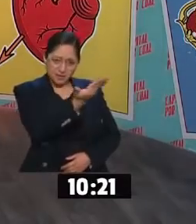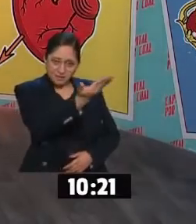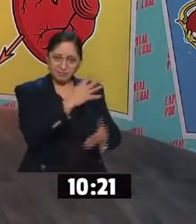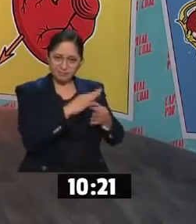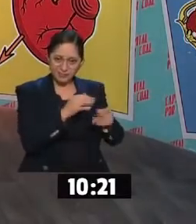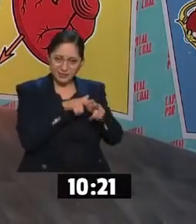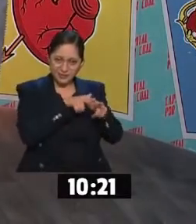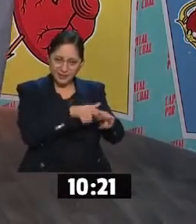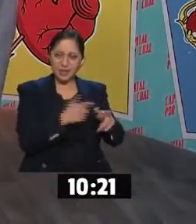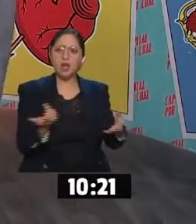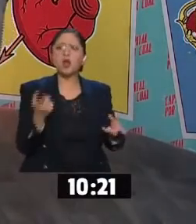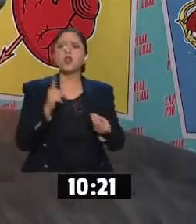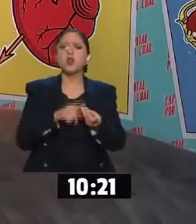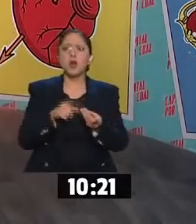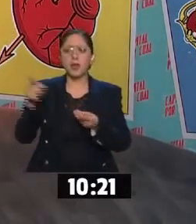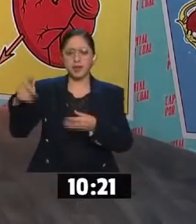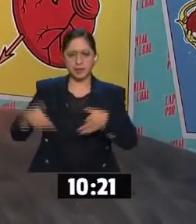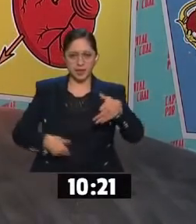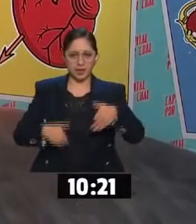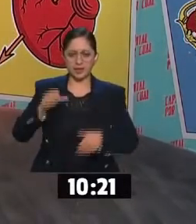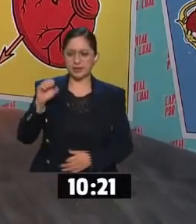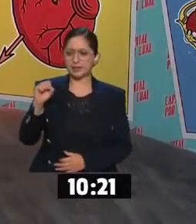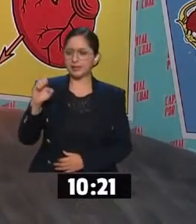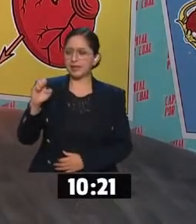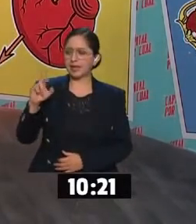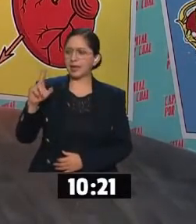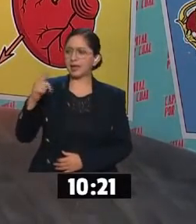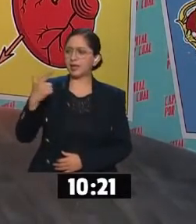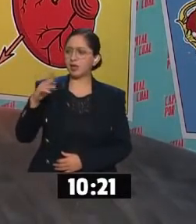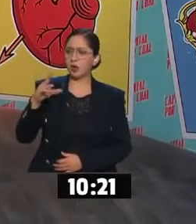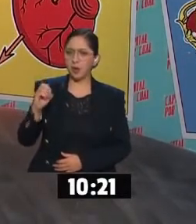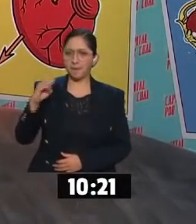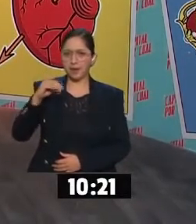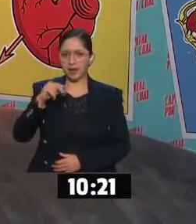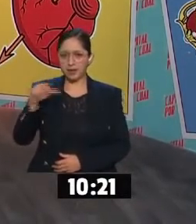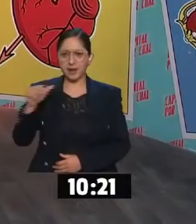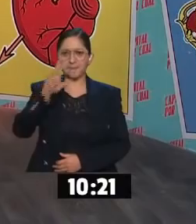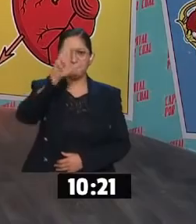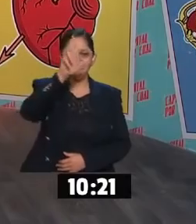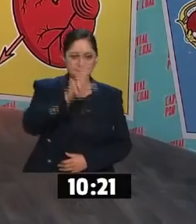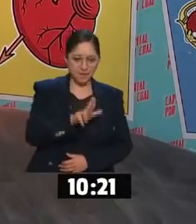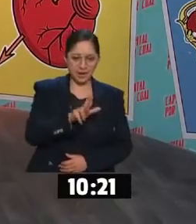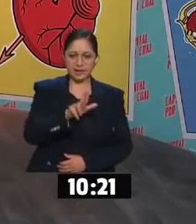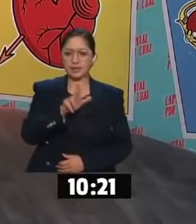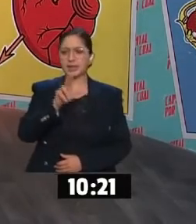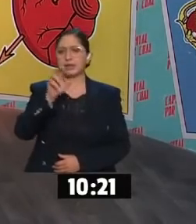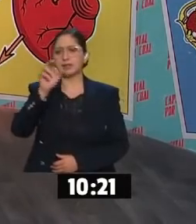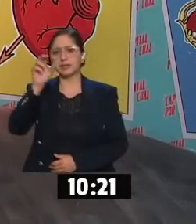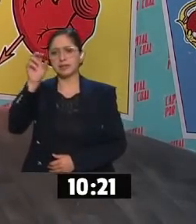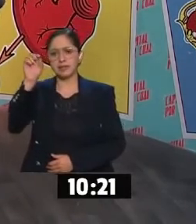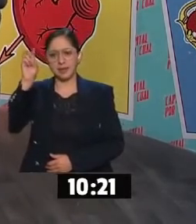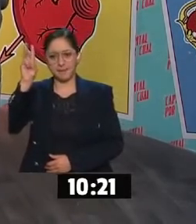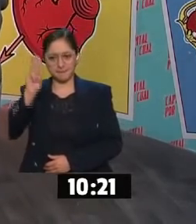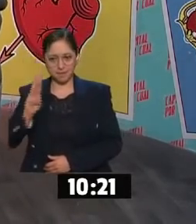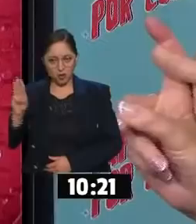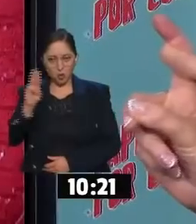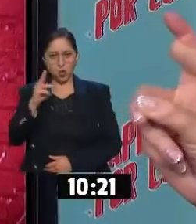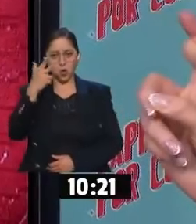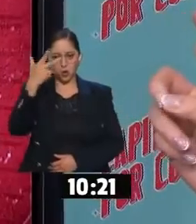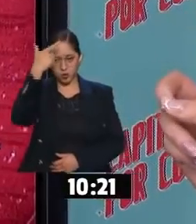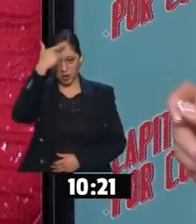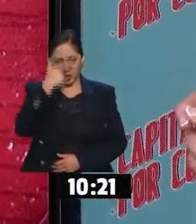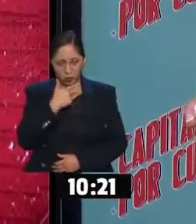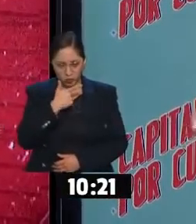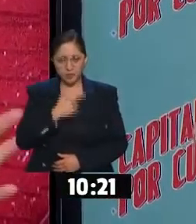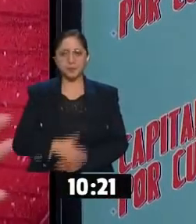cuando ella quiera? Sergio Magaña, ya dijimos, ¿qué? Martes. Martes y miércoles a las 8 de la noche. ¿Se puede apartar lugar? Sí,